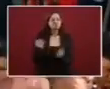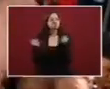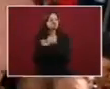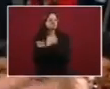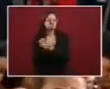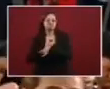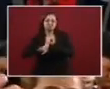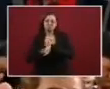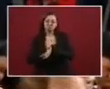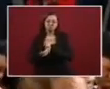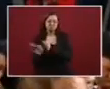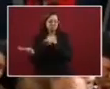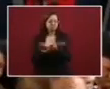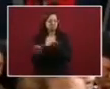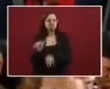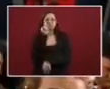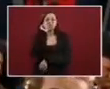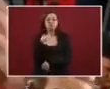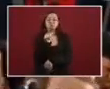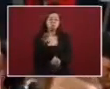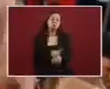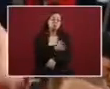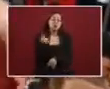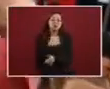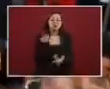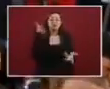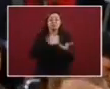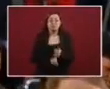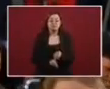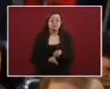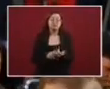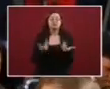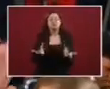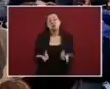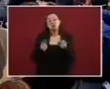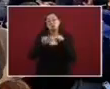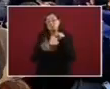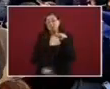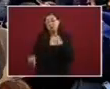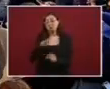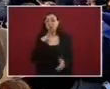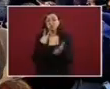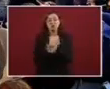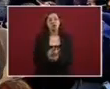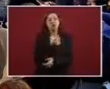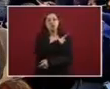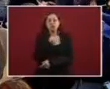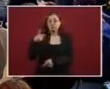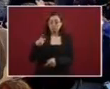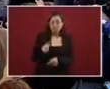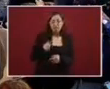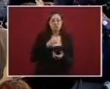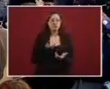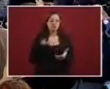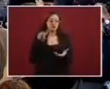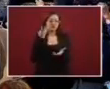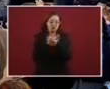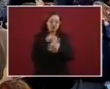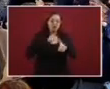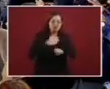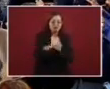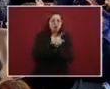el sistema penitenciario que habla mucho sobre la readaptación y posteriormente sobre la reinserción social